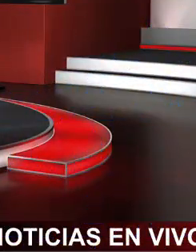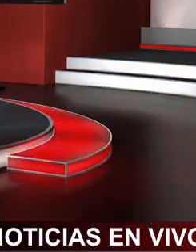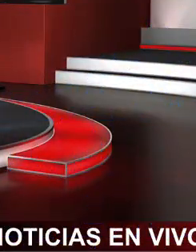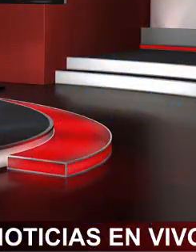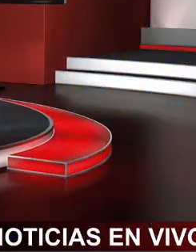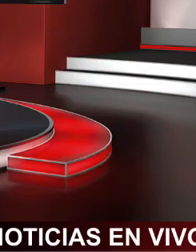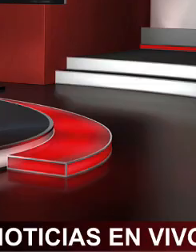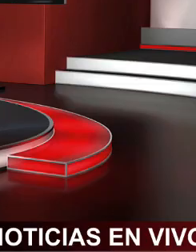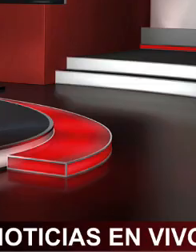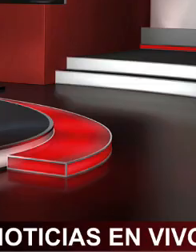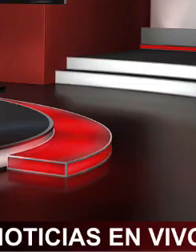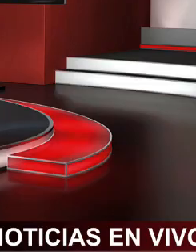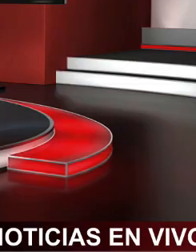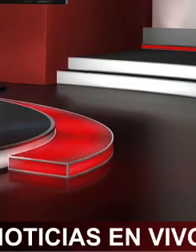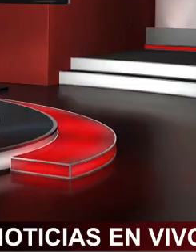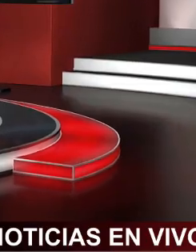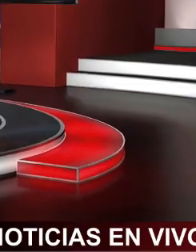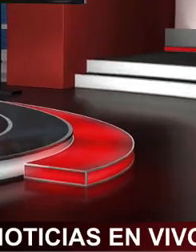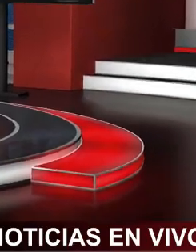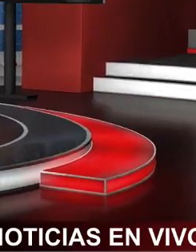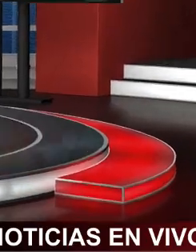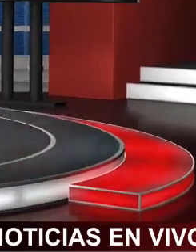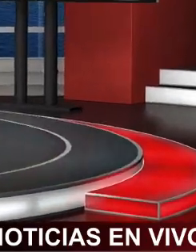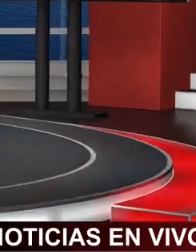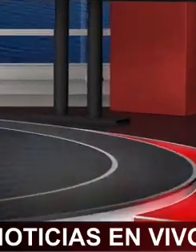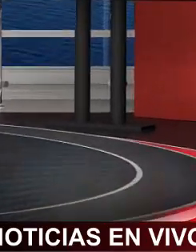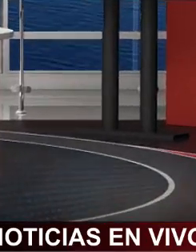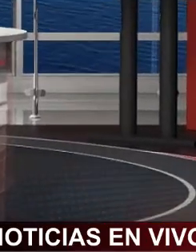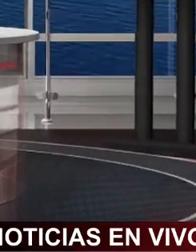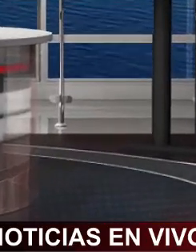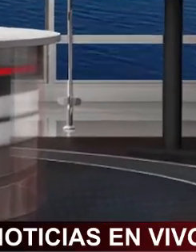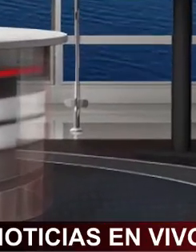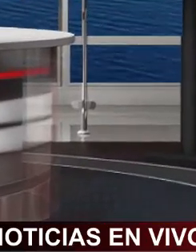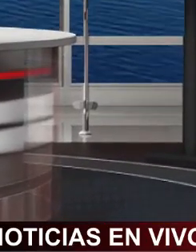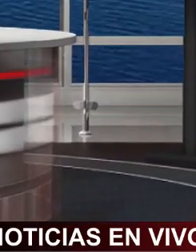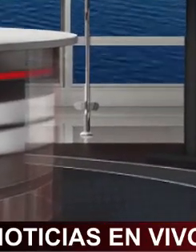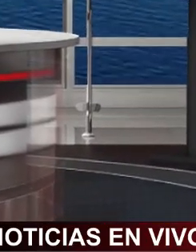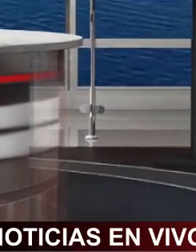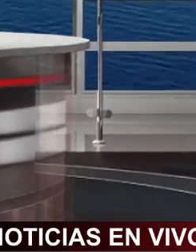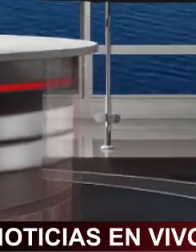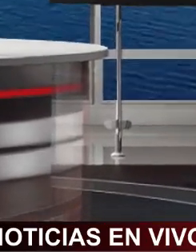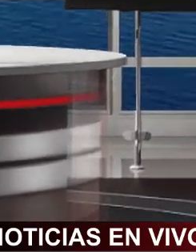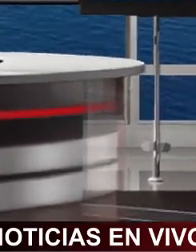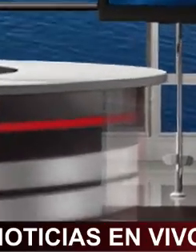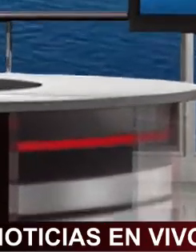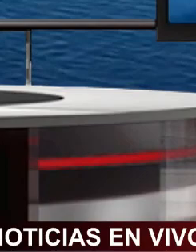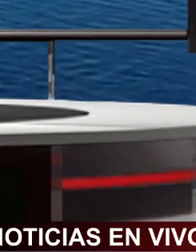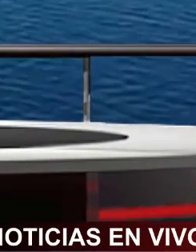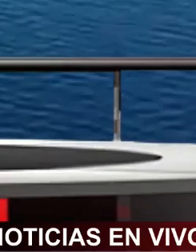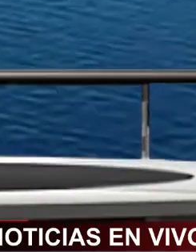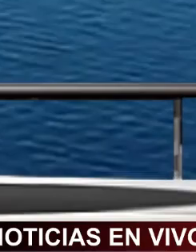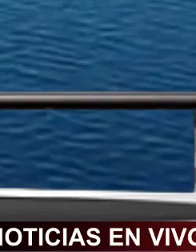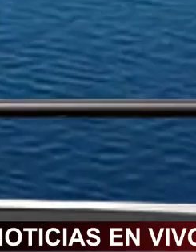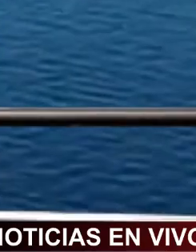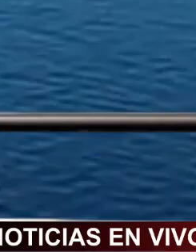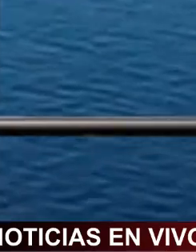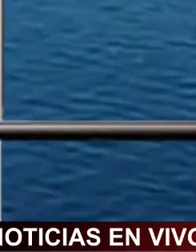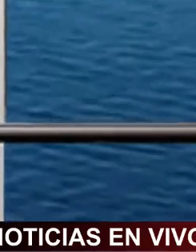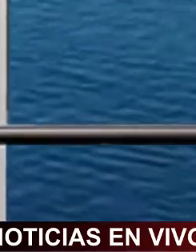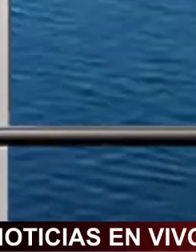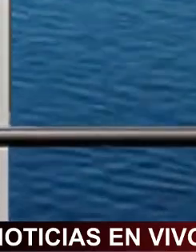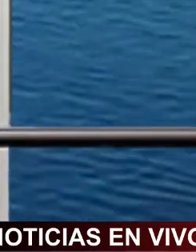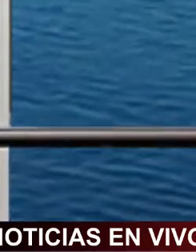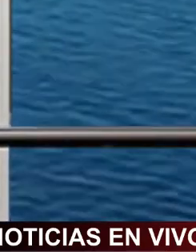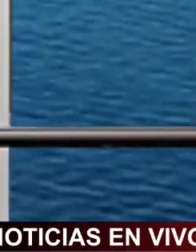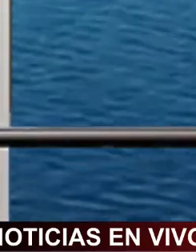gusto de saludarlos, mis amigos. Aquí estamos dando comienzo a otra nueva edición de esto que es Fly Noticias. Toda la información más sobresaliente de la jornada